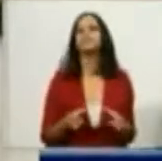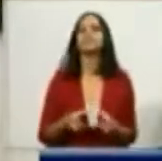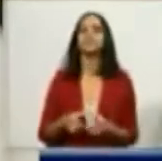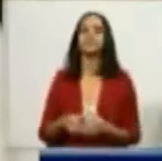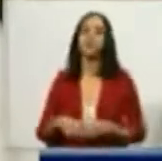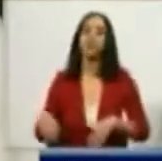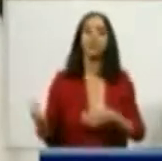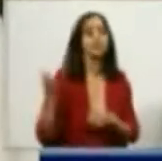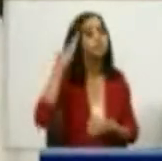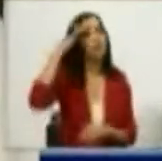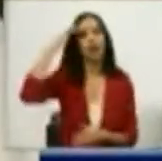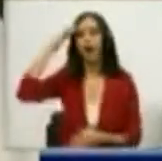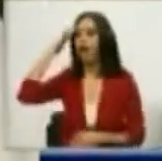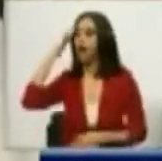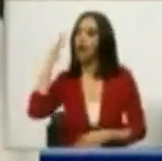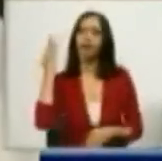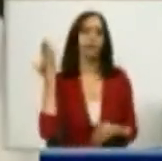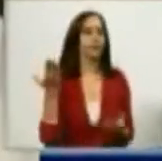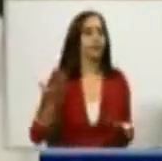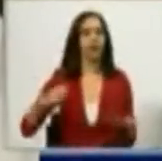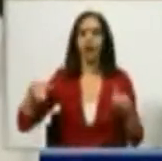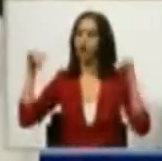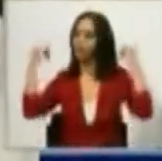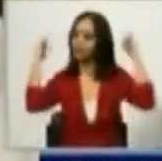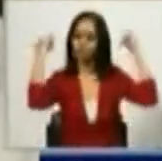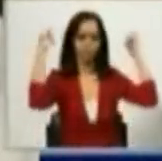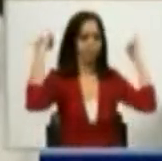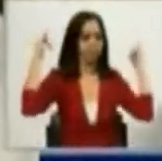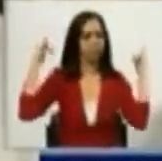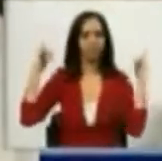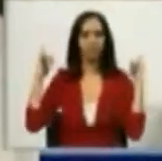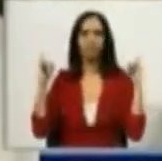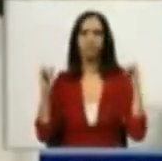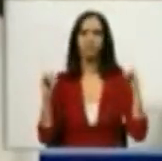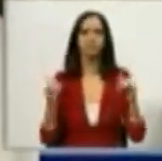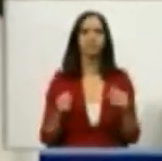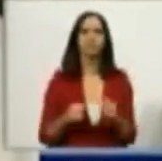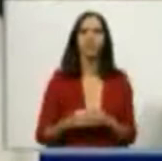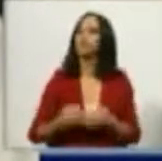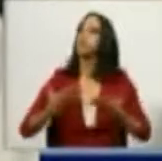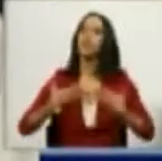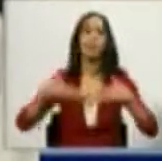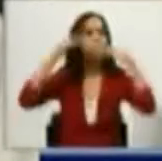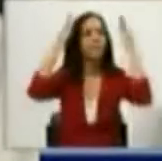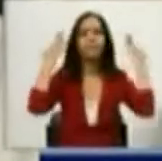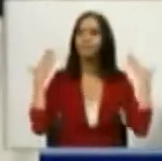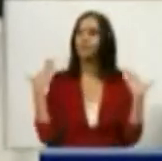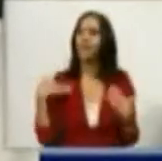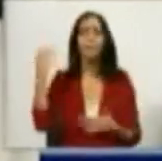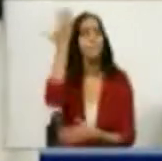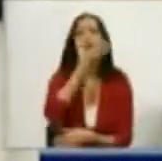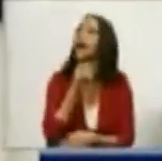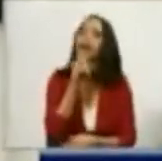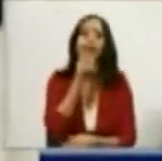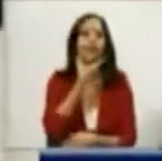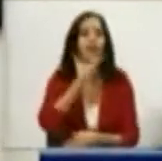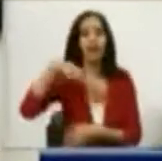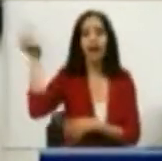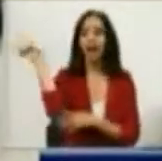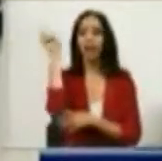sabe a feria de mi china que es la más linda de